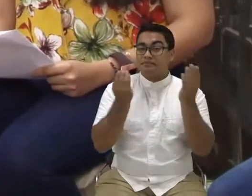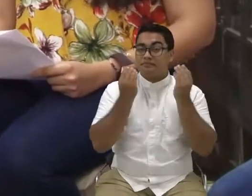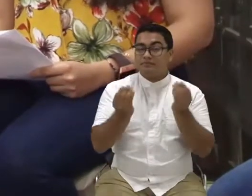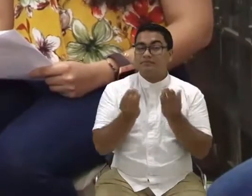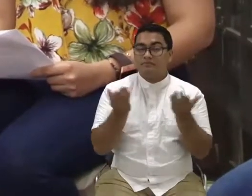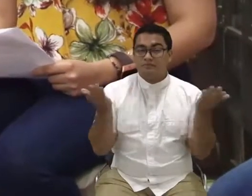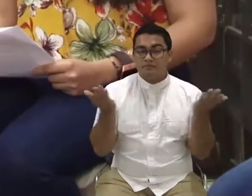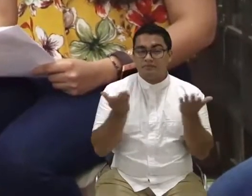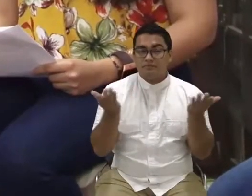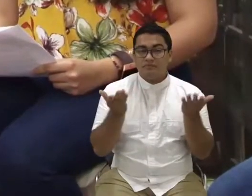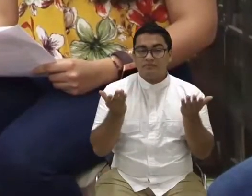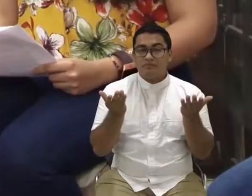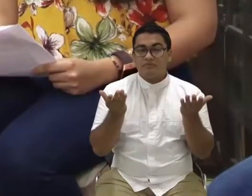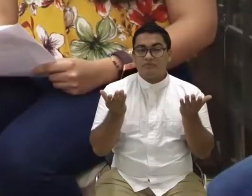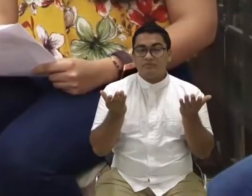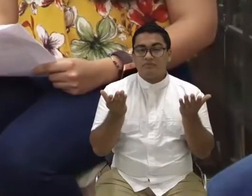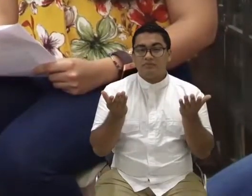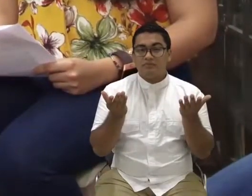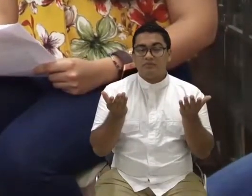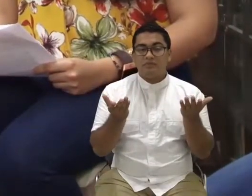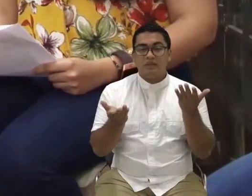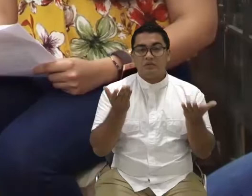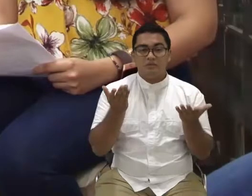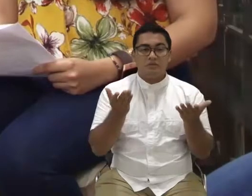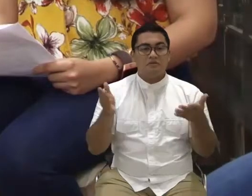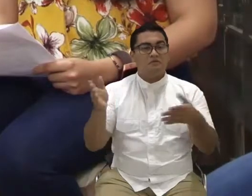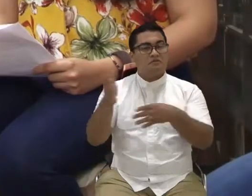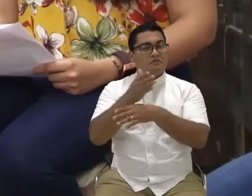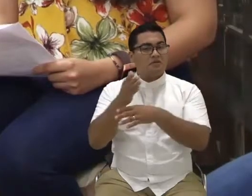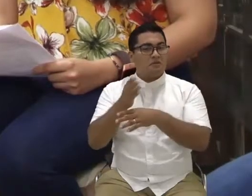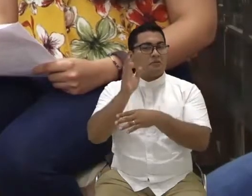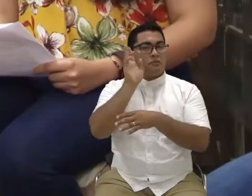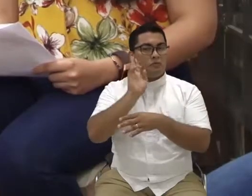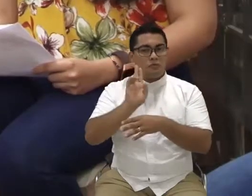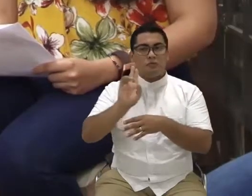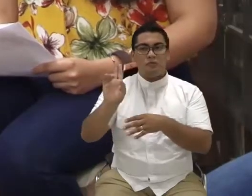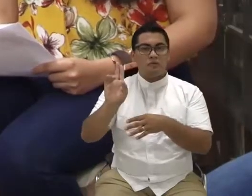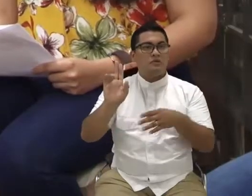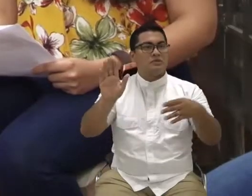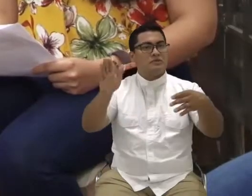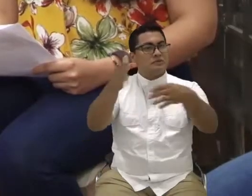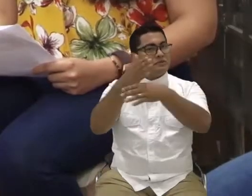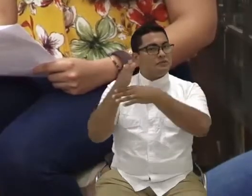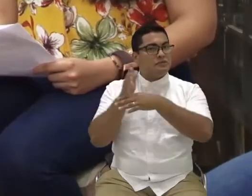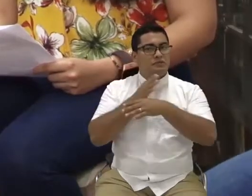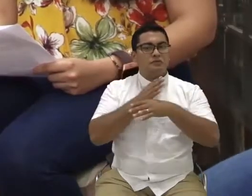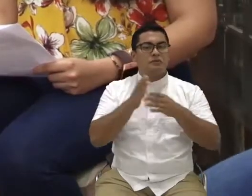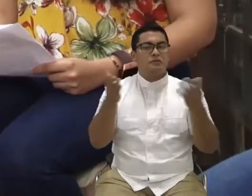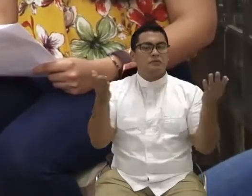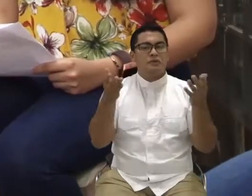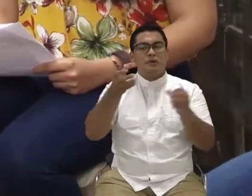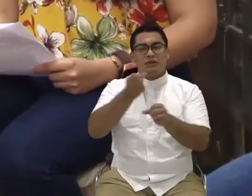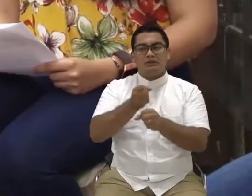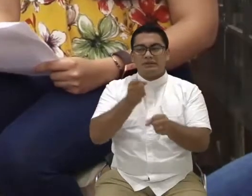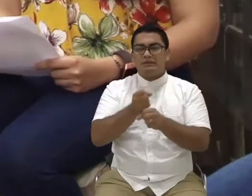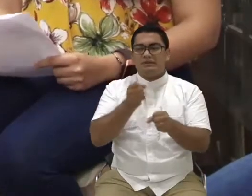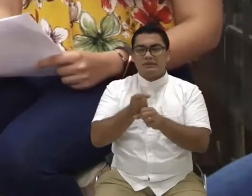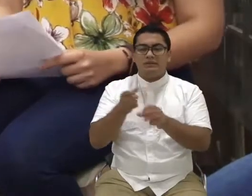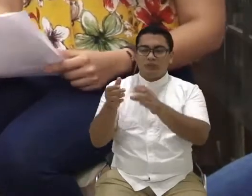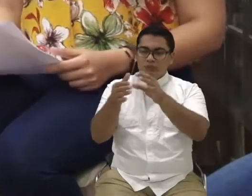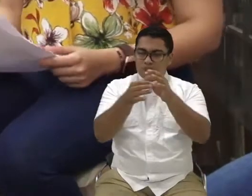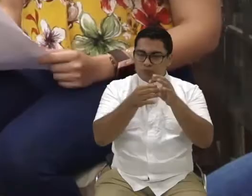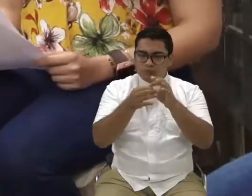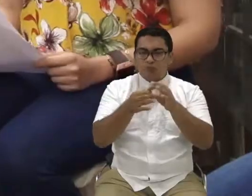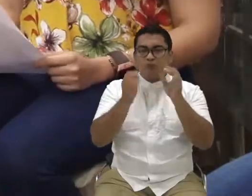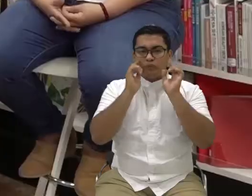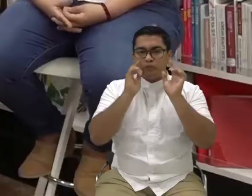es establecer y aminorar las brechas que existen entre las diferentes universidades que estamos trabajando el tema para sumar competencias en